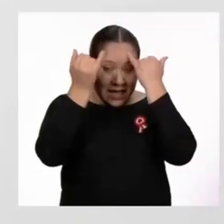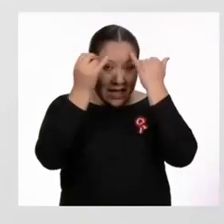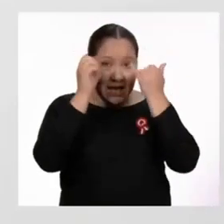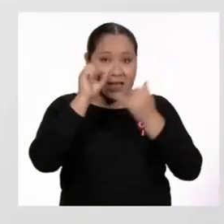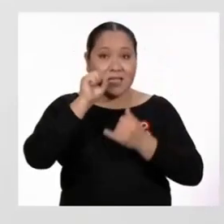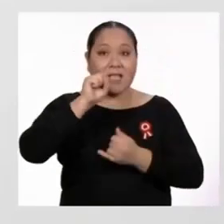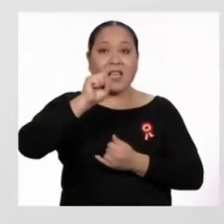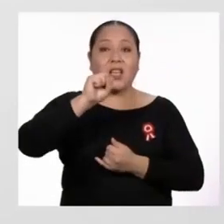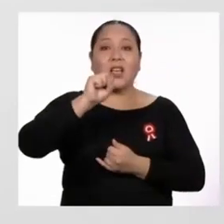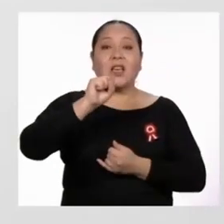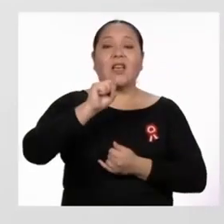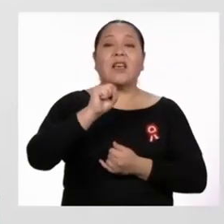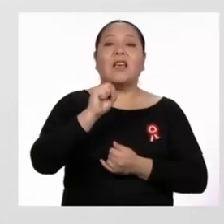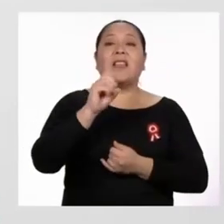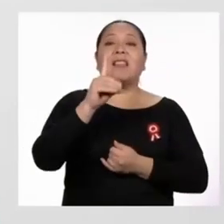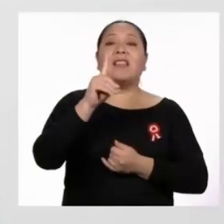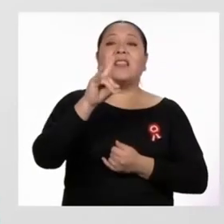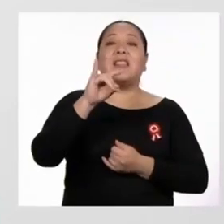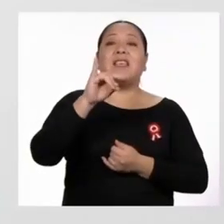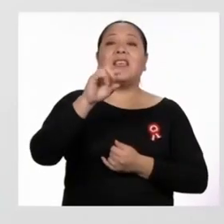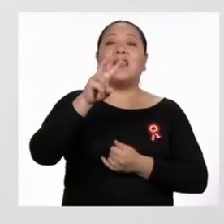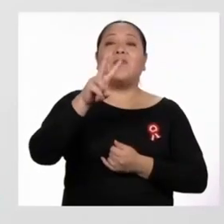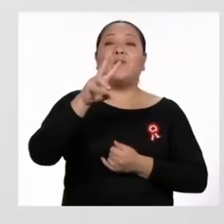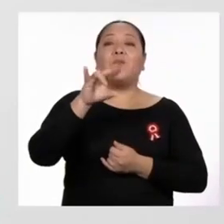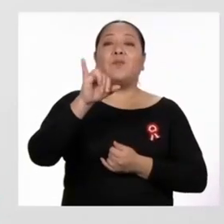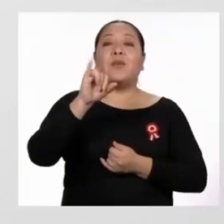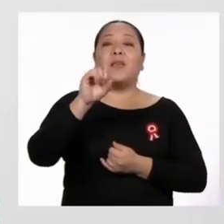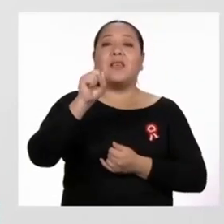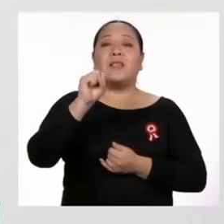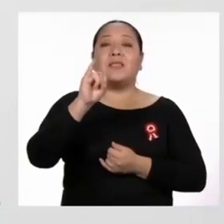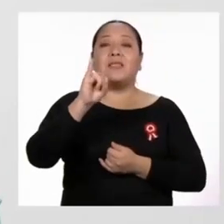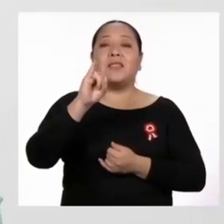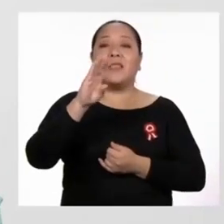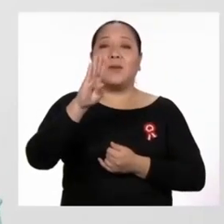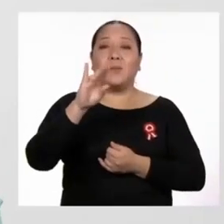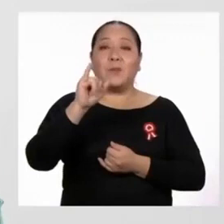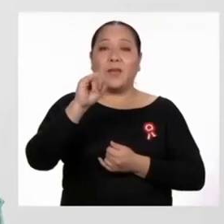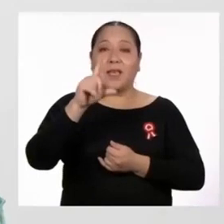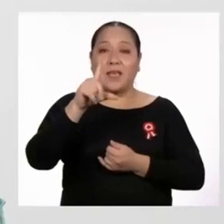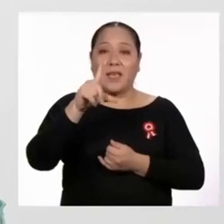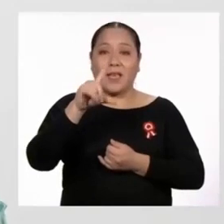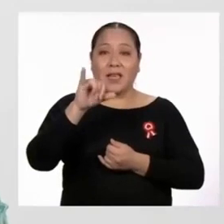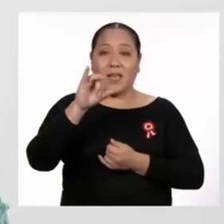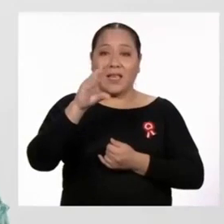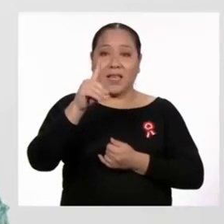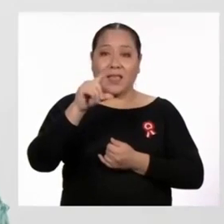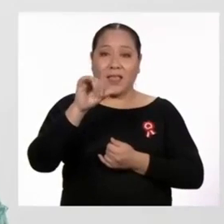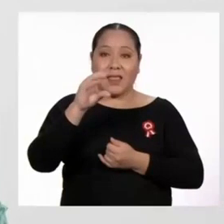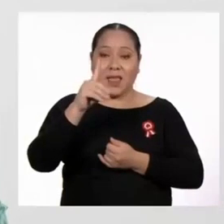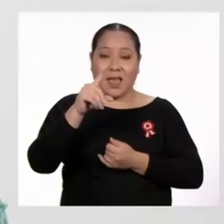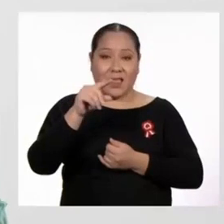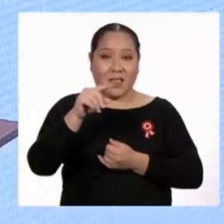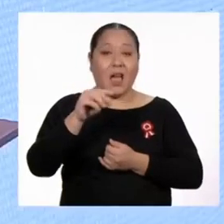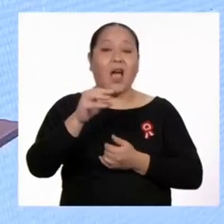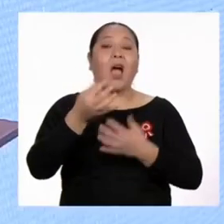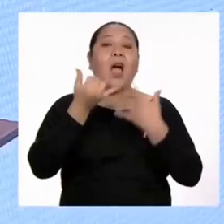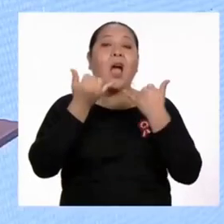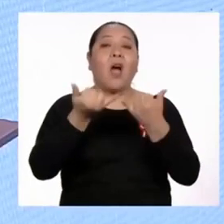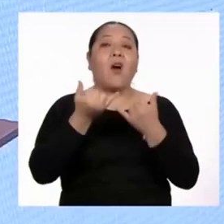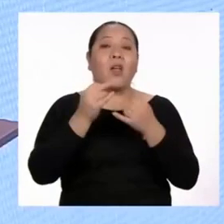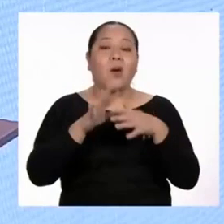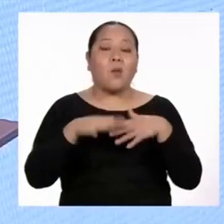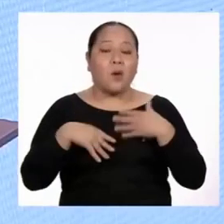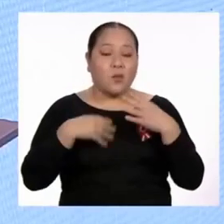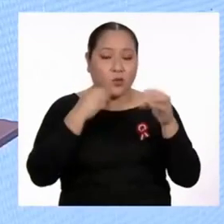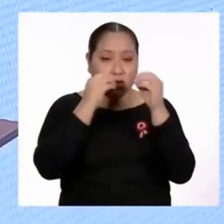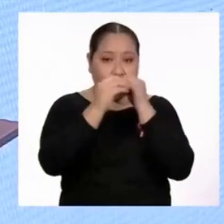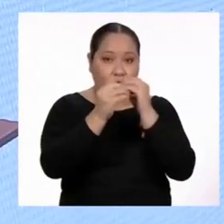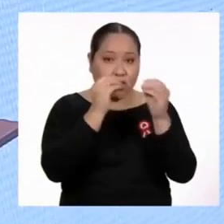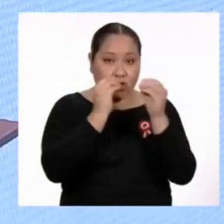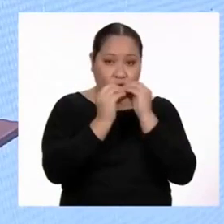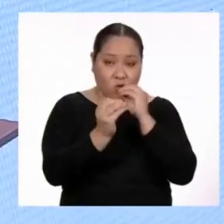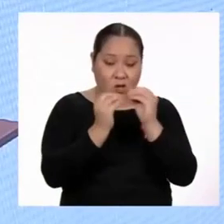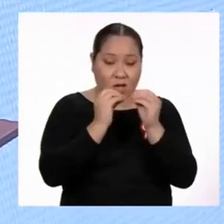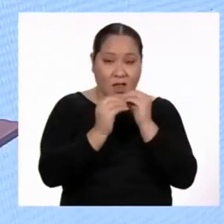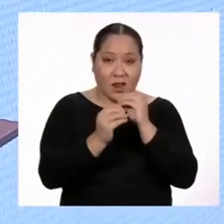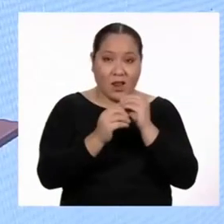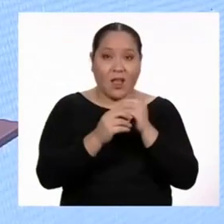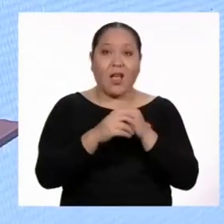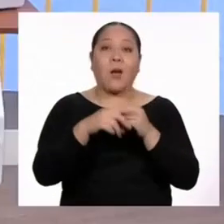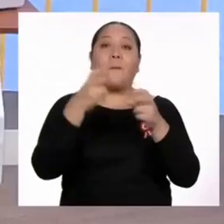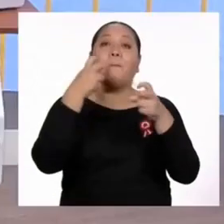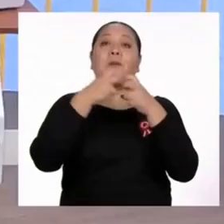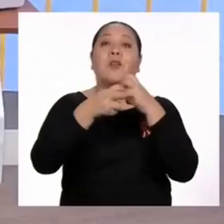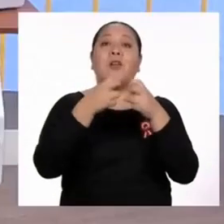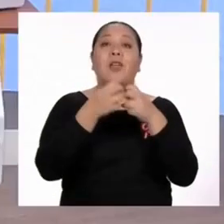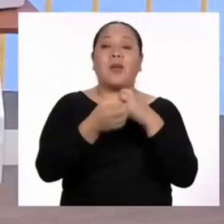múltiplos y divisores, podremos resolver la pregunta inicial. ¿Recuerdas qué me preguntaste? ¿Qué es un número